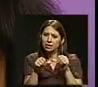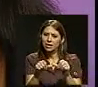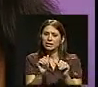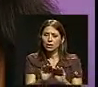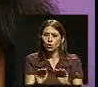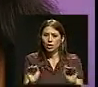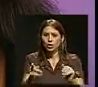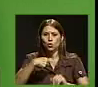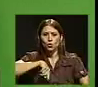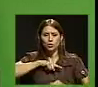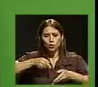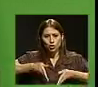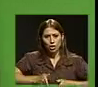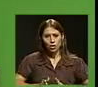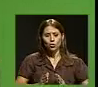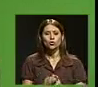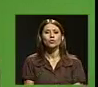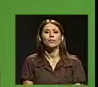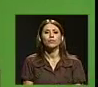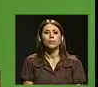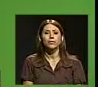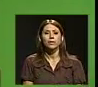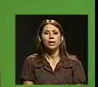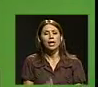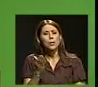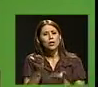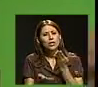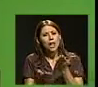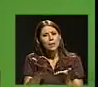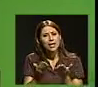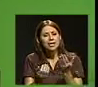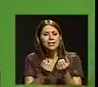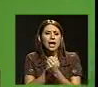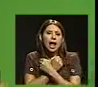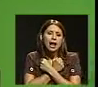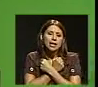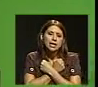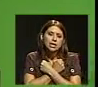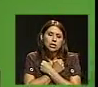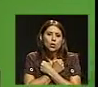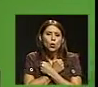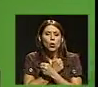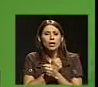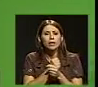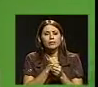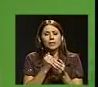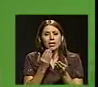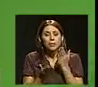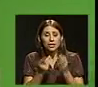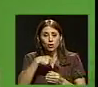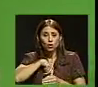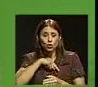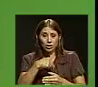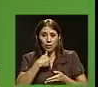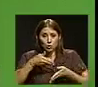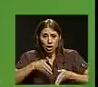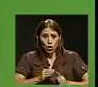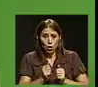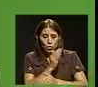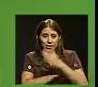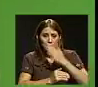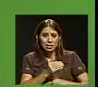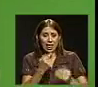siendo nuestros hijos. Marjorie, tal vez el cariño, ¿verdad?, y el afecto se puede desviar para nuestro hijo con discapacidad.